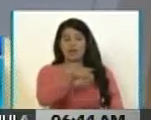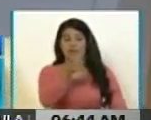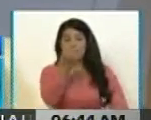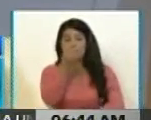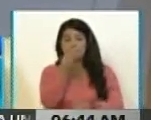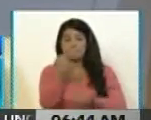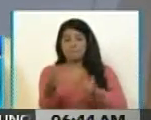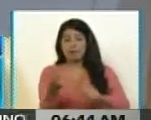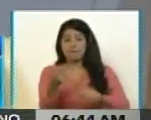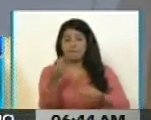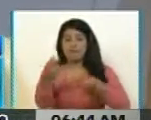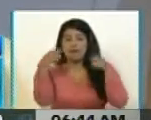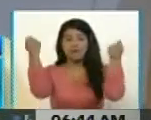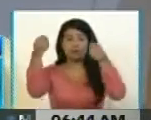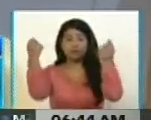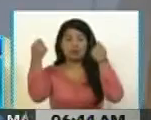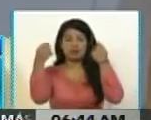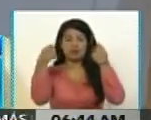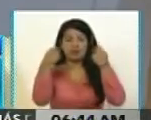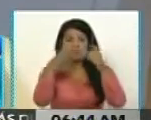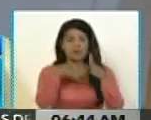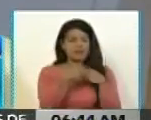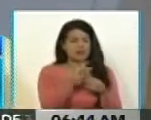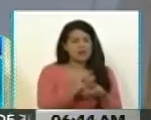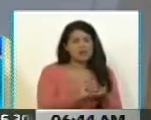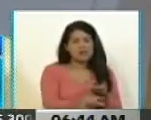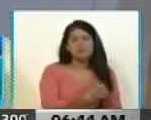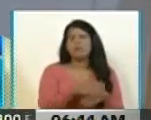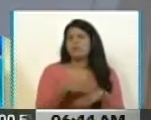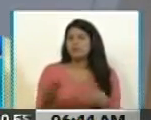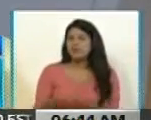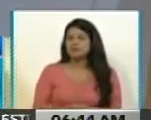en publicidad que en materia prima. Efectivamente. Porque